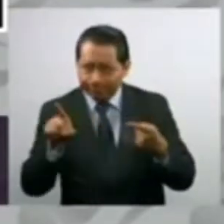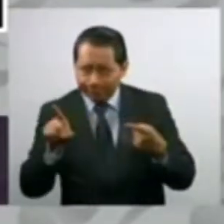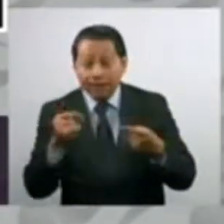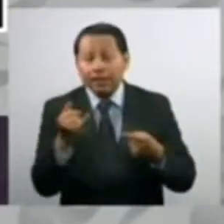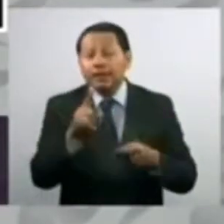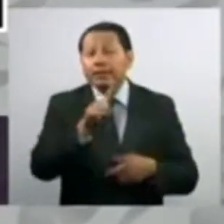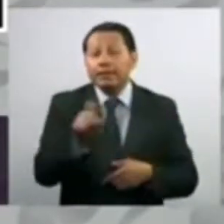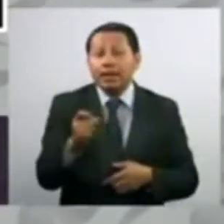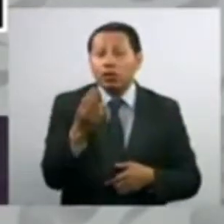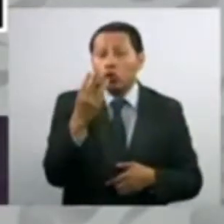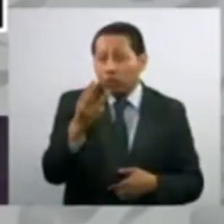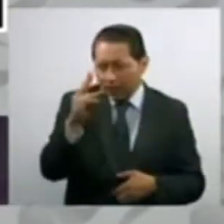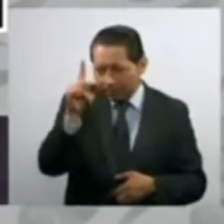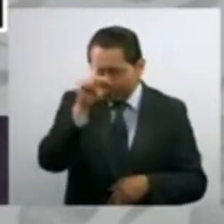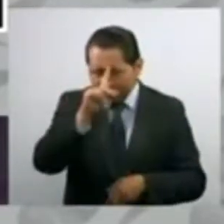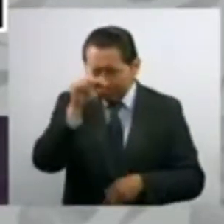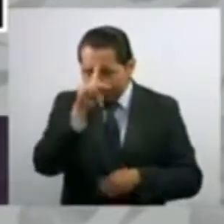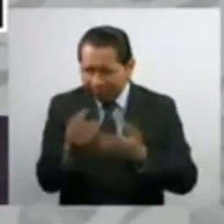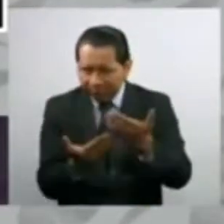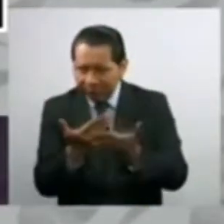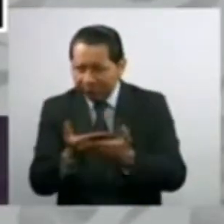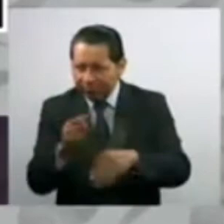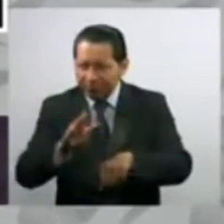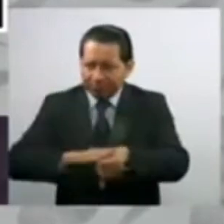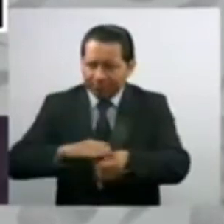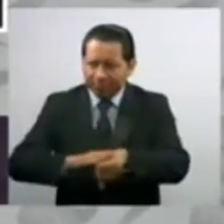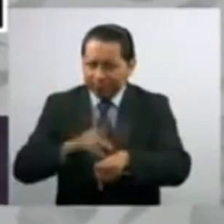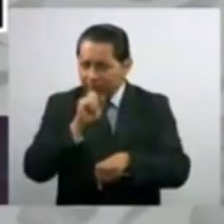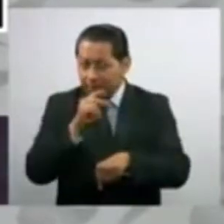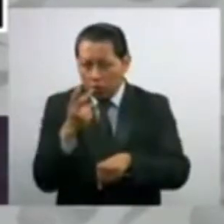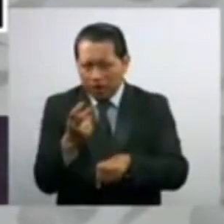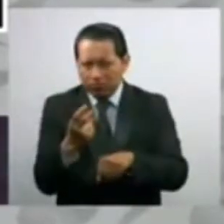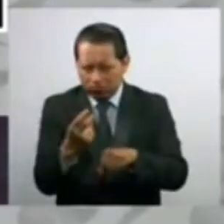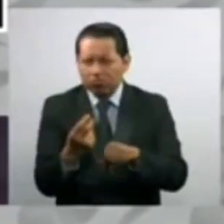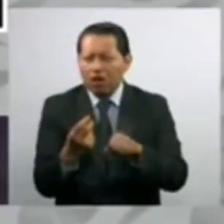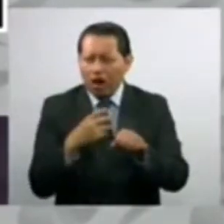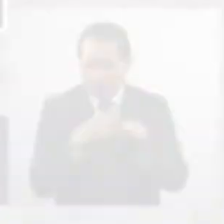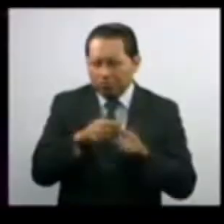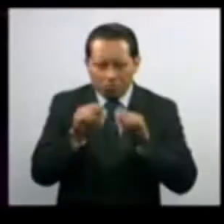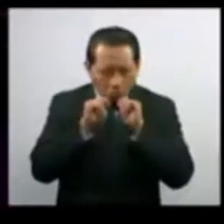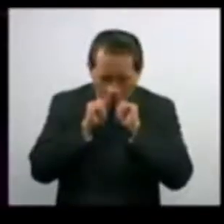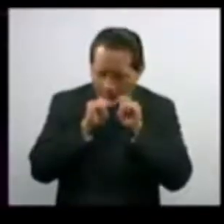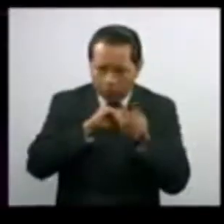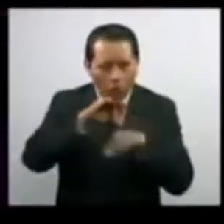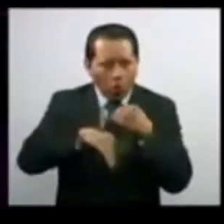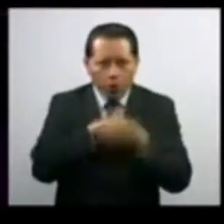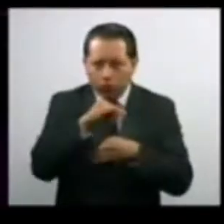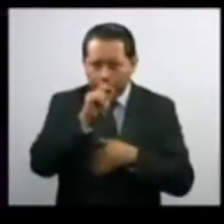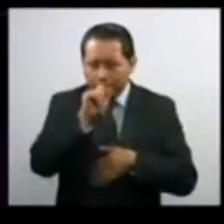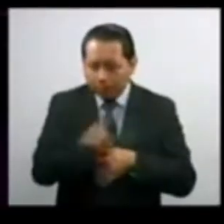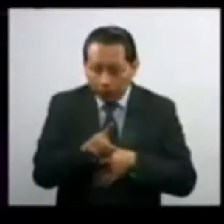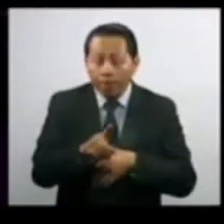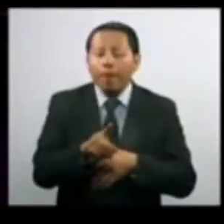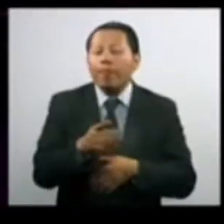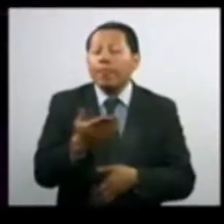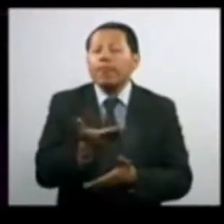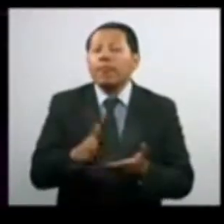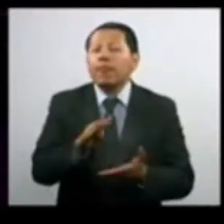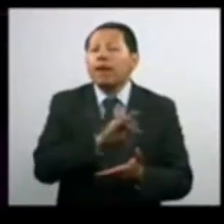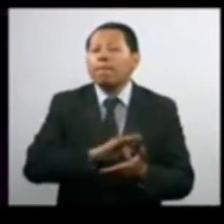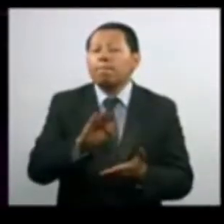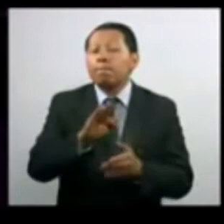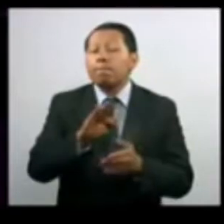103 recomendaciones. Entonces ahí están los datos y son comprobables. Frente a la pandemia